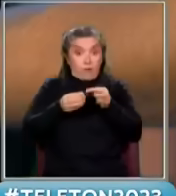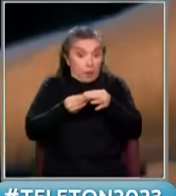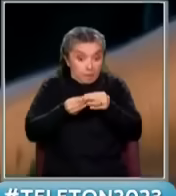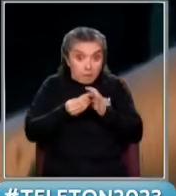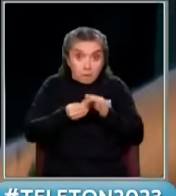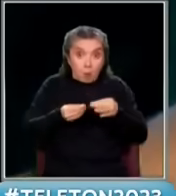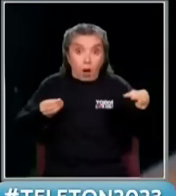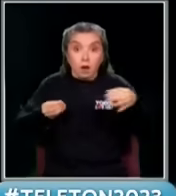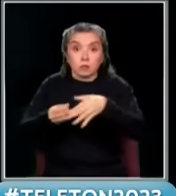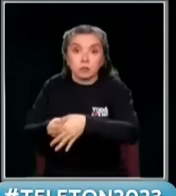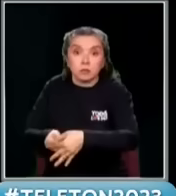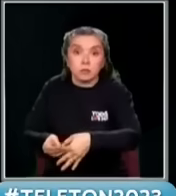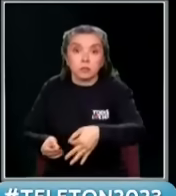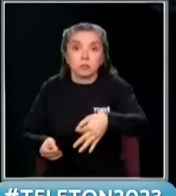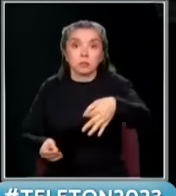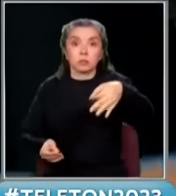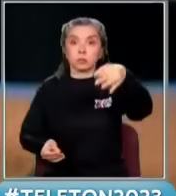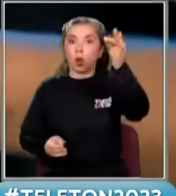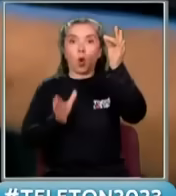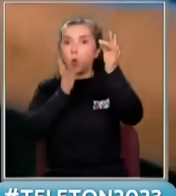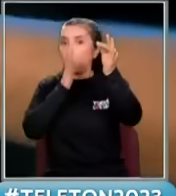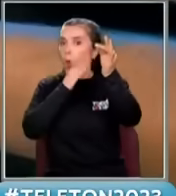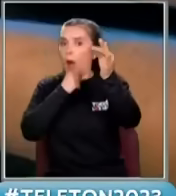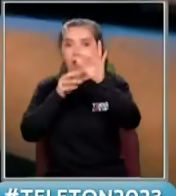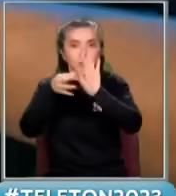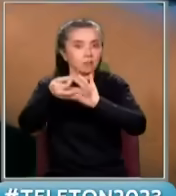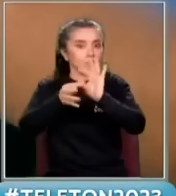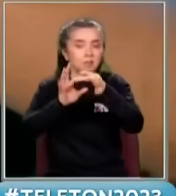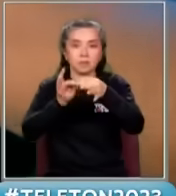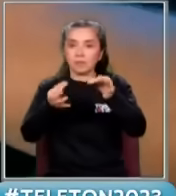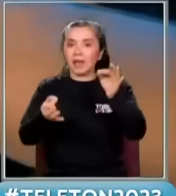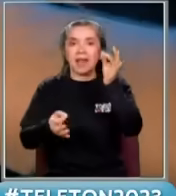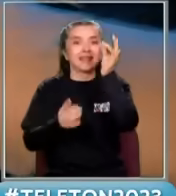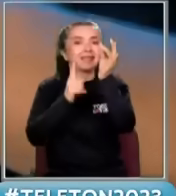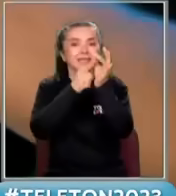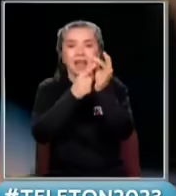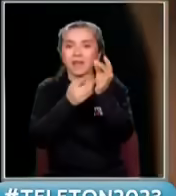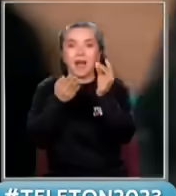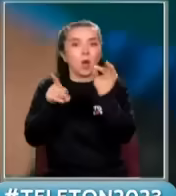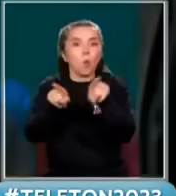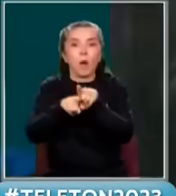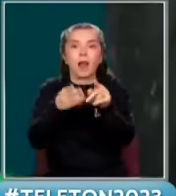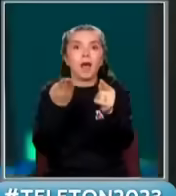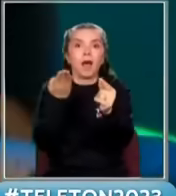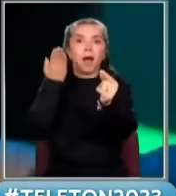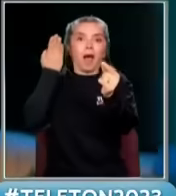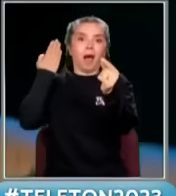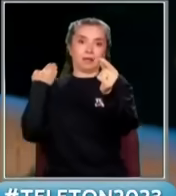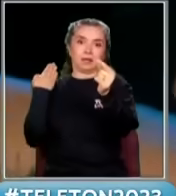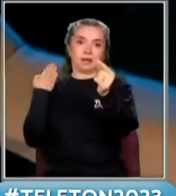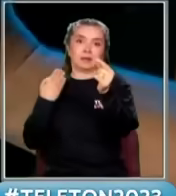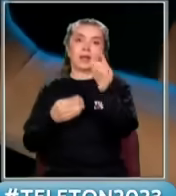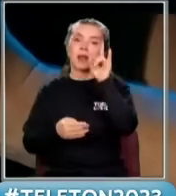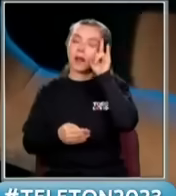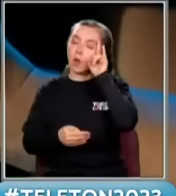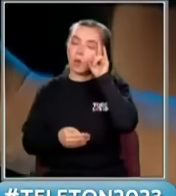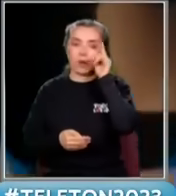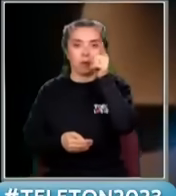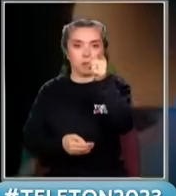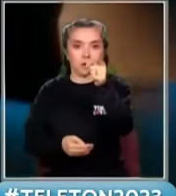estuvo completa. Este 4 de picas que vuelve a estar en su posición original. Que es un recuerdo para ti.